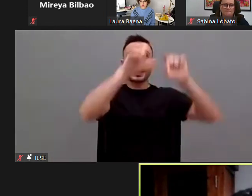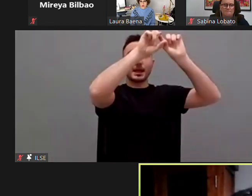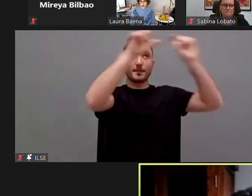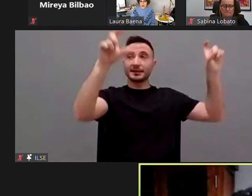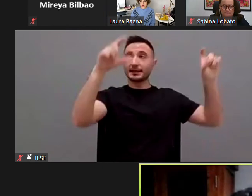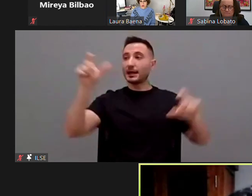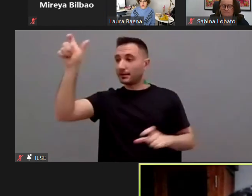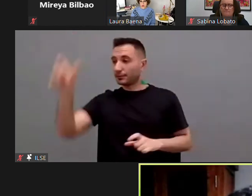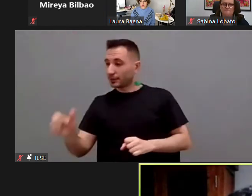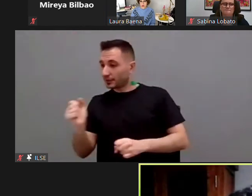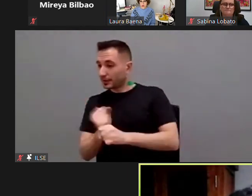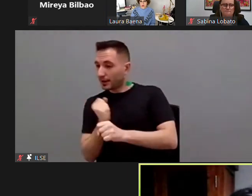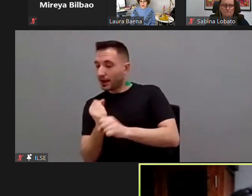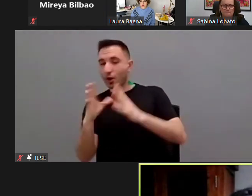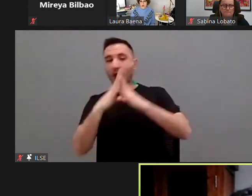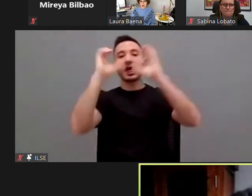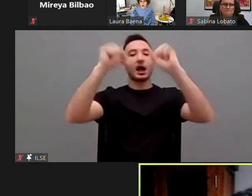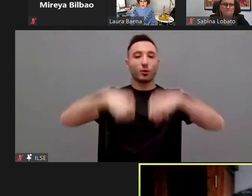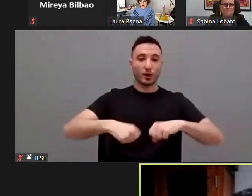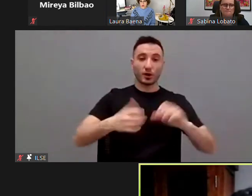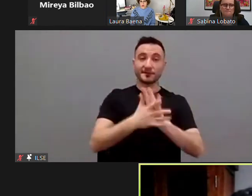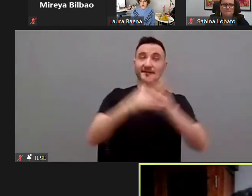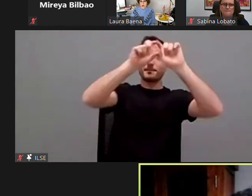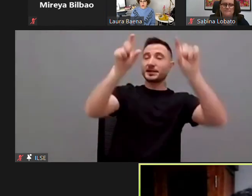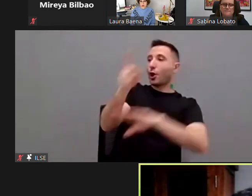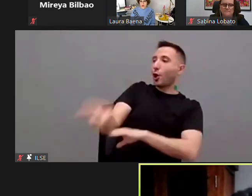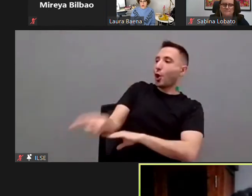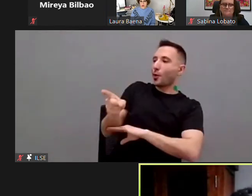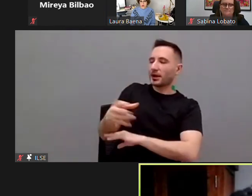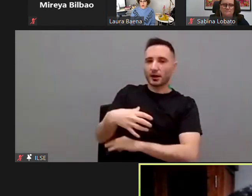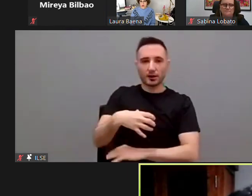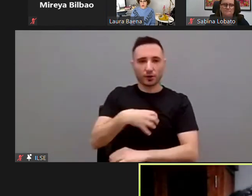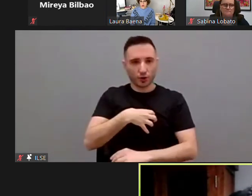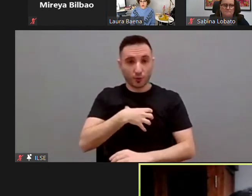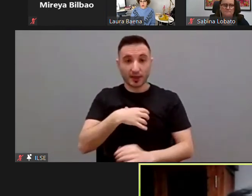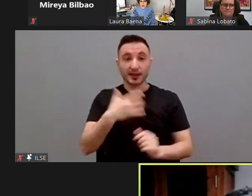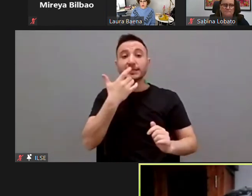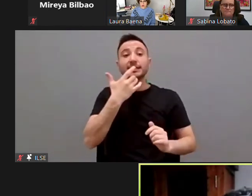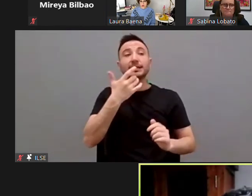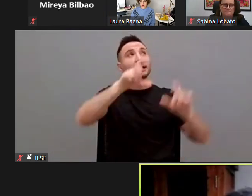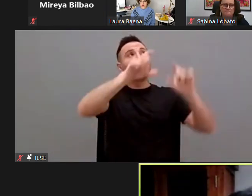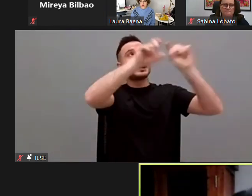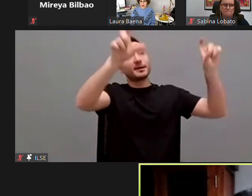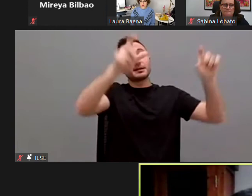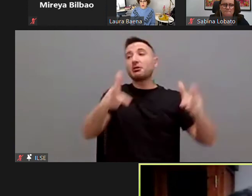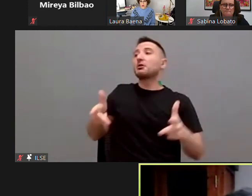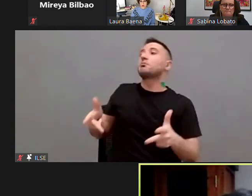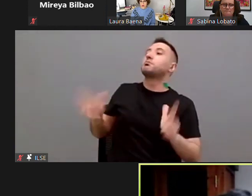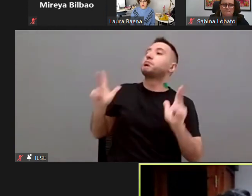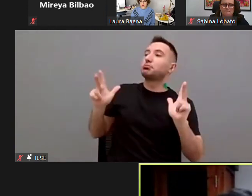imponer unilateralmente. Entonces, si el empresario permite que se realice el lunes, jueves en un sitio, martes, viernes en